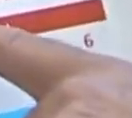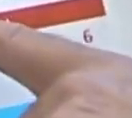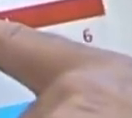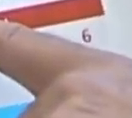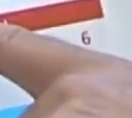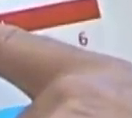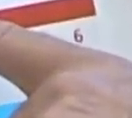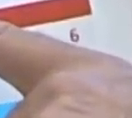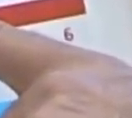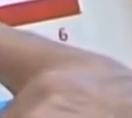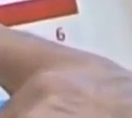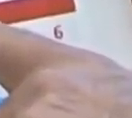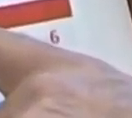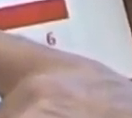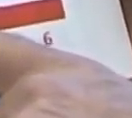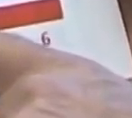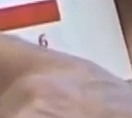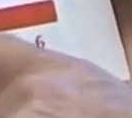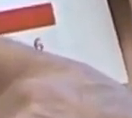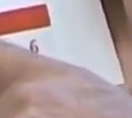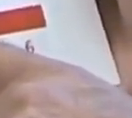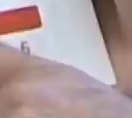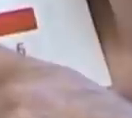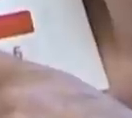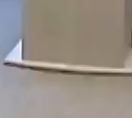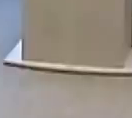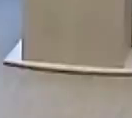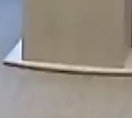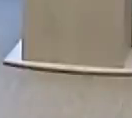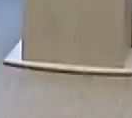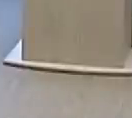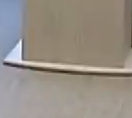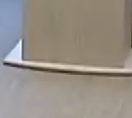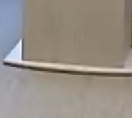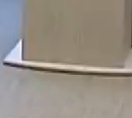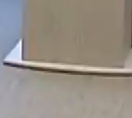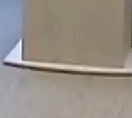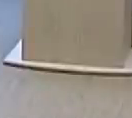casos nacionales. Esto hace de manera